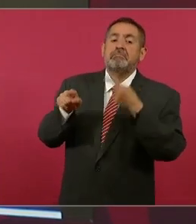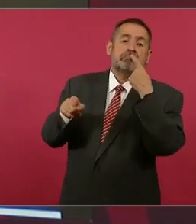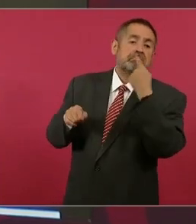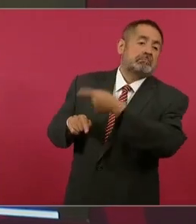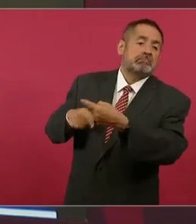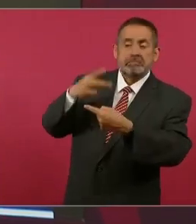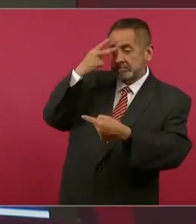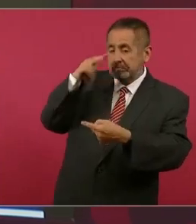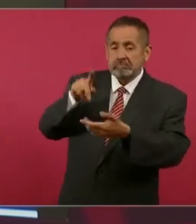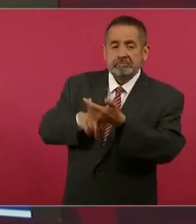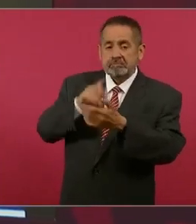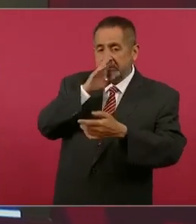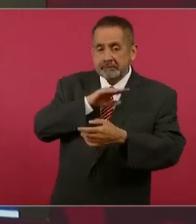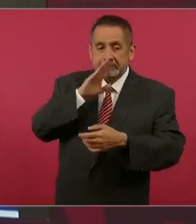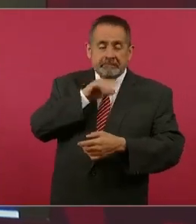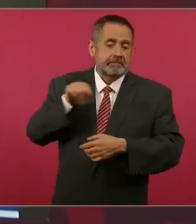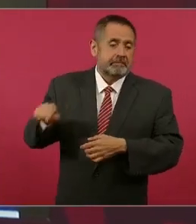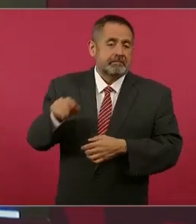porque es